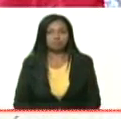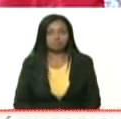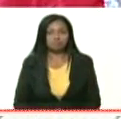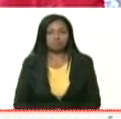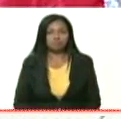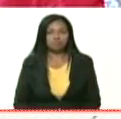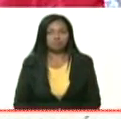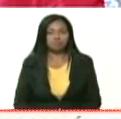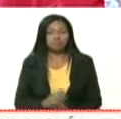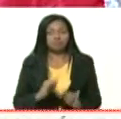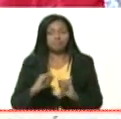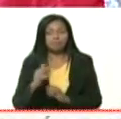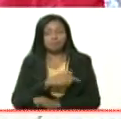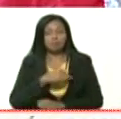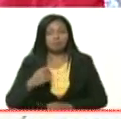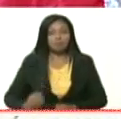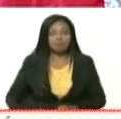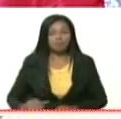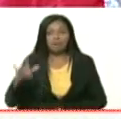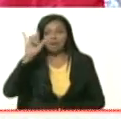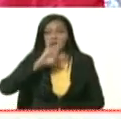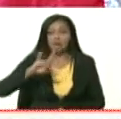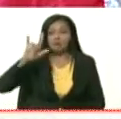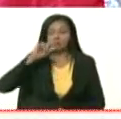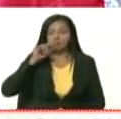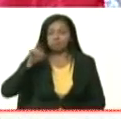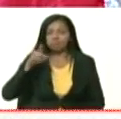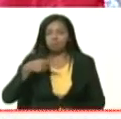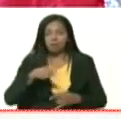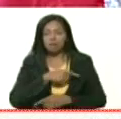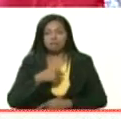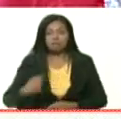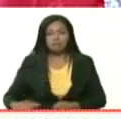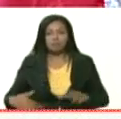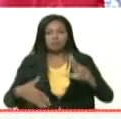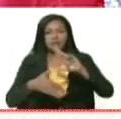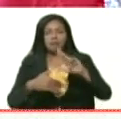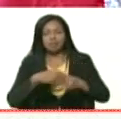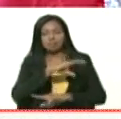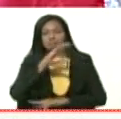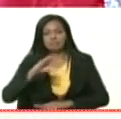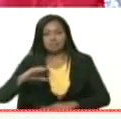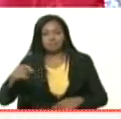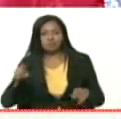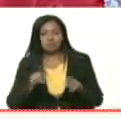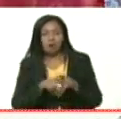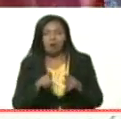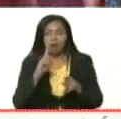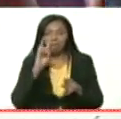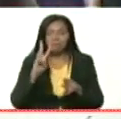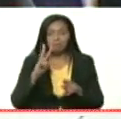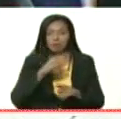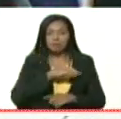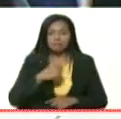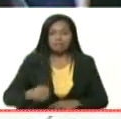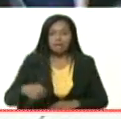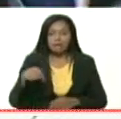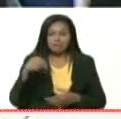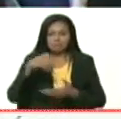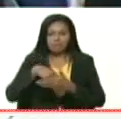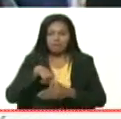Allí está China en África, allí está China en América Latina y el Caribe, y aquí está China en Venezuela,